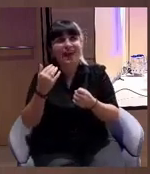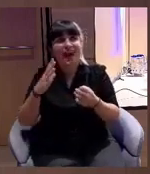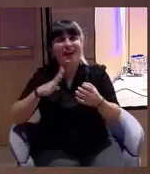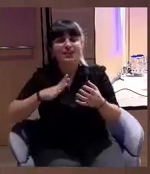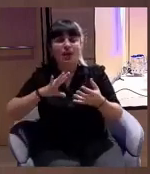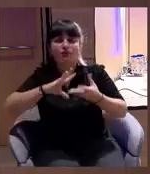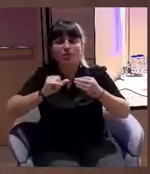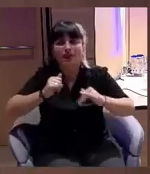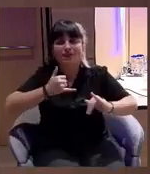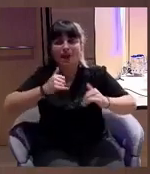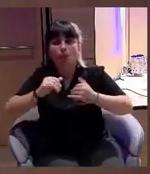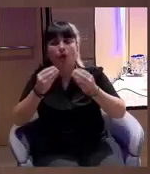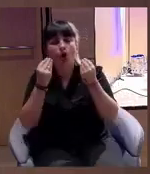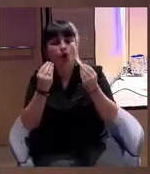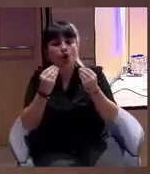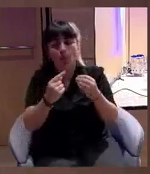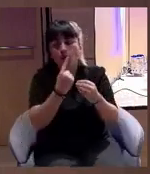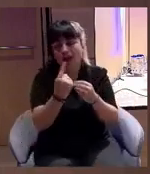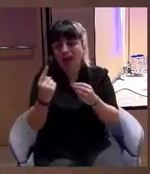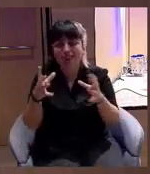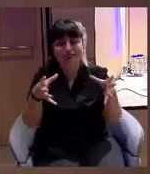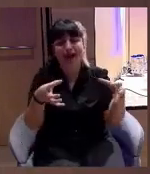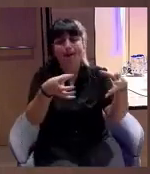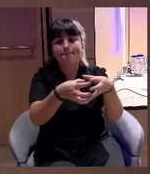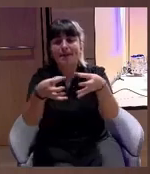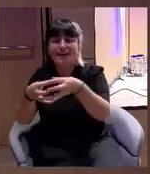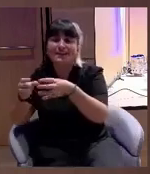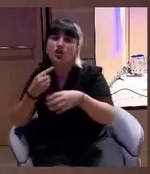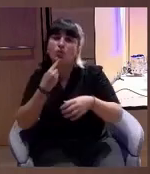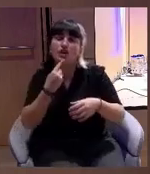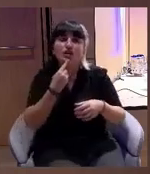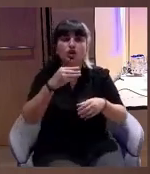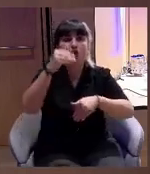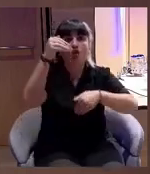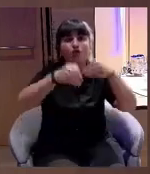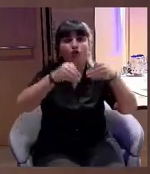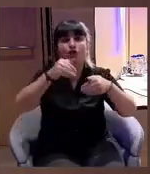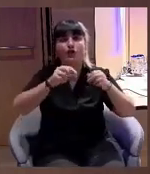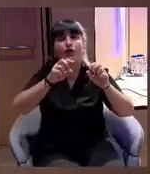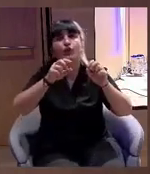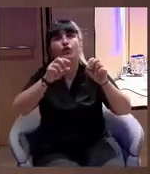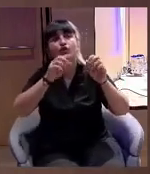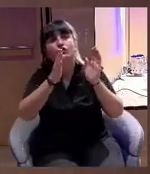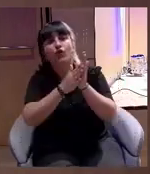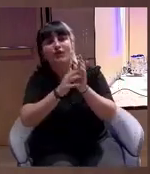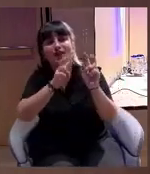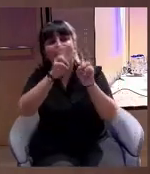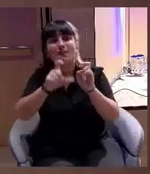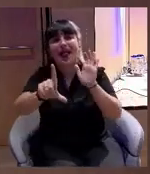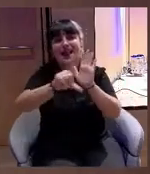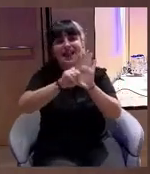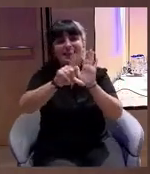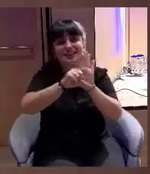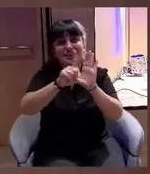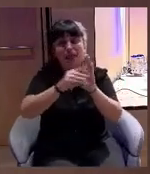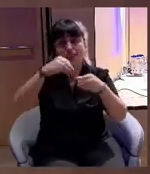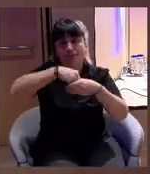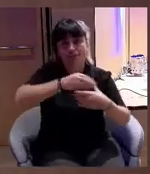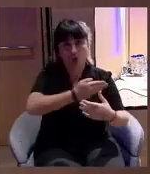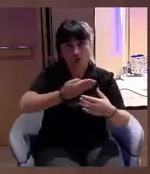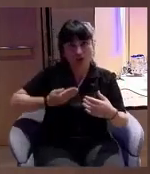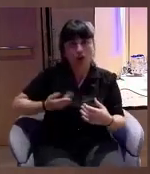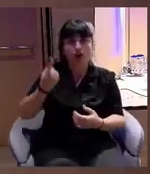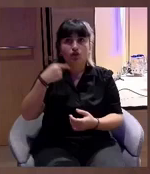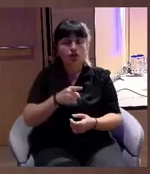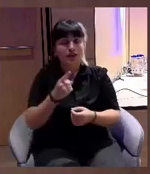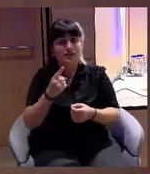partidos sobre determinadas leyes en el congreso Y qué se propone o sea por un lado mostrábamos qué